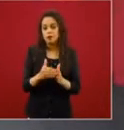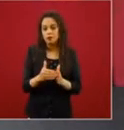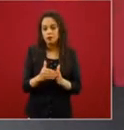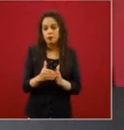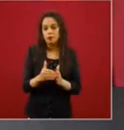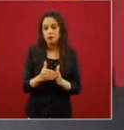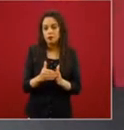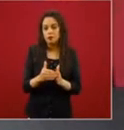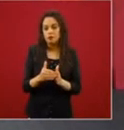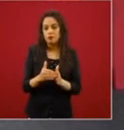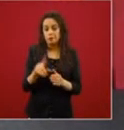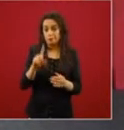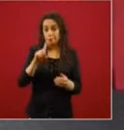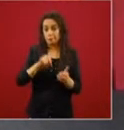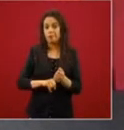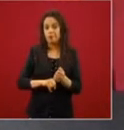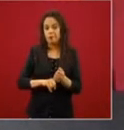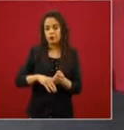200%.